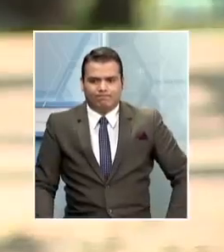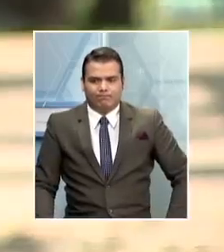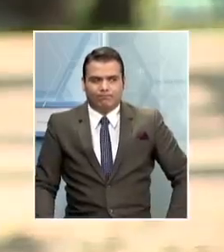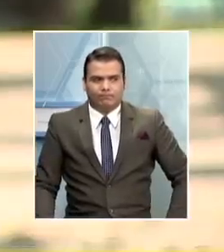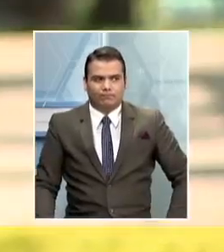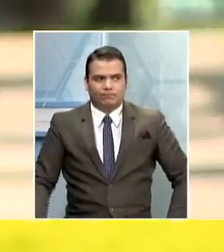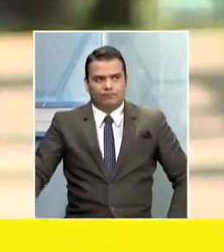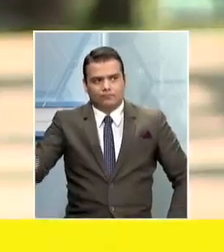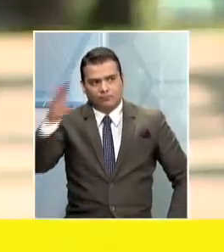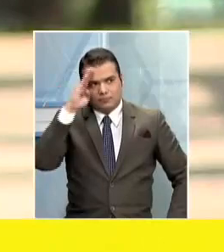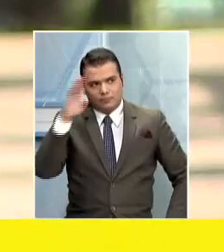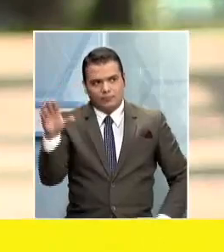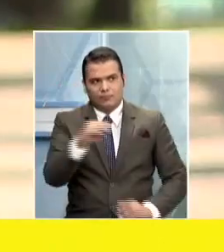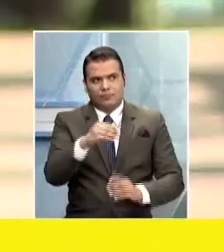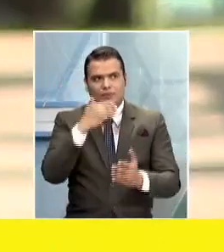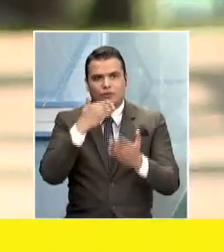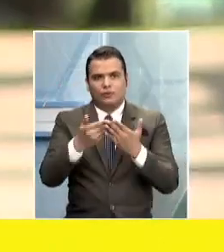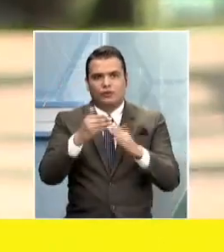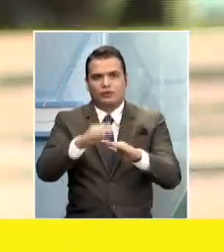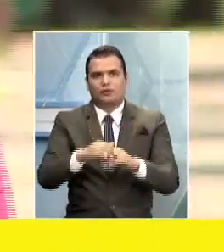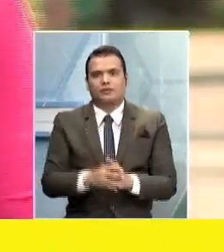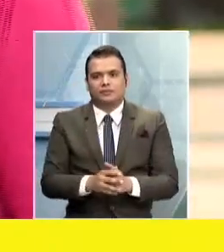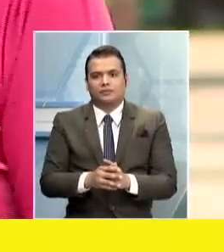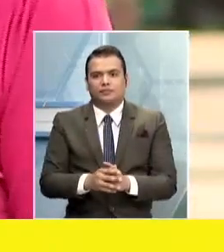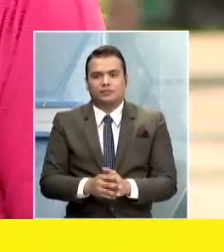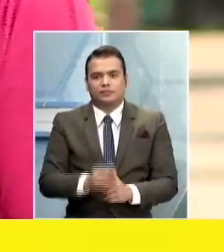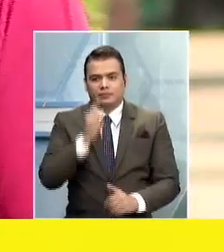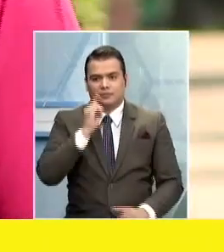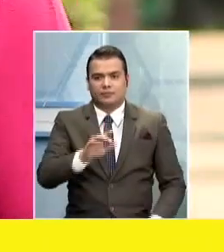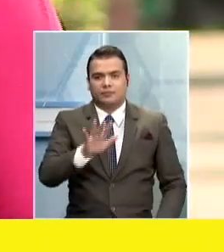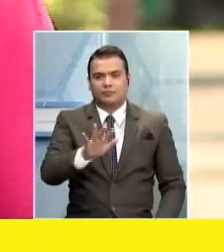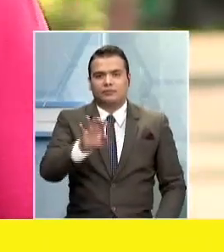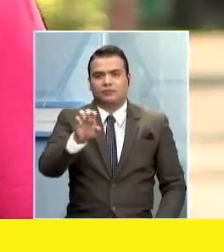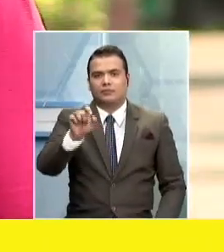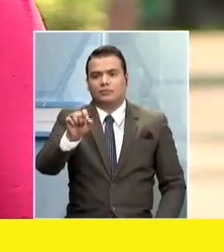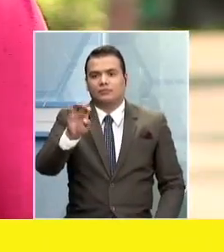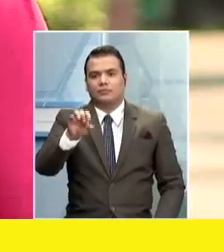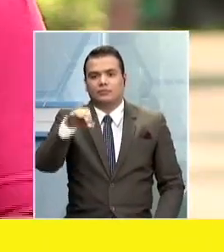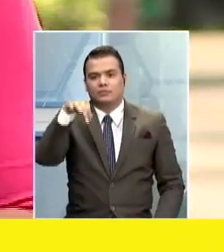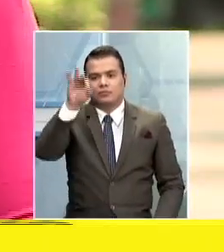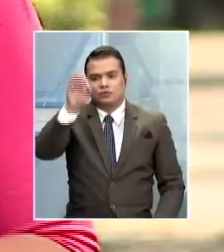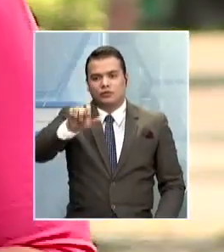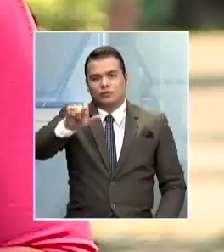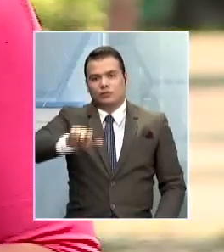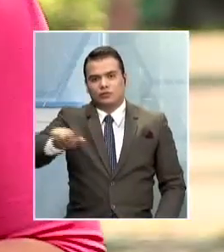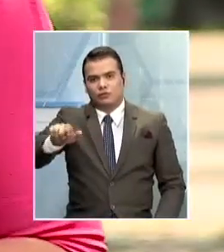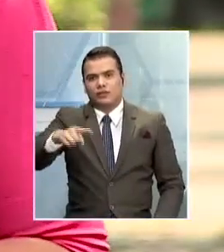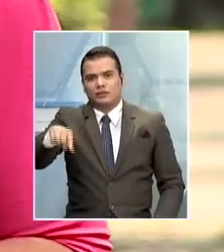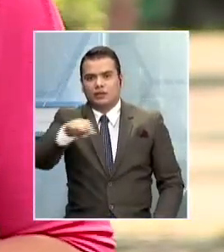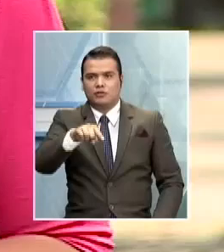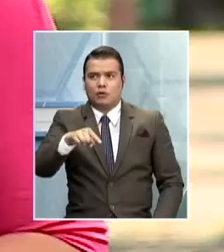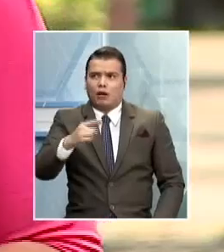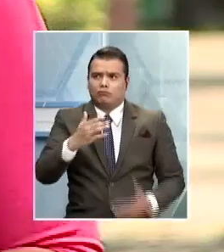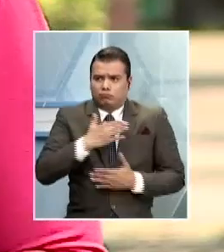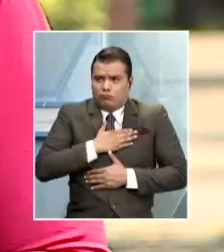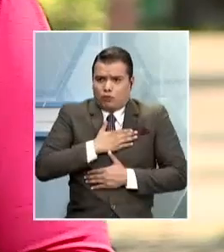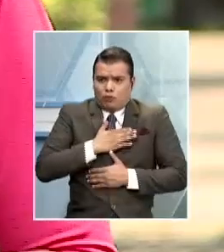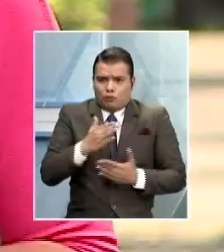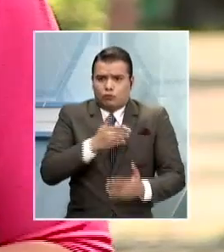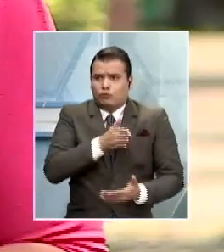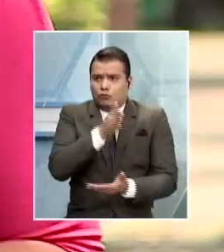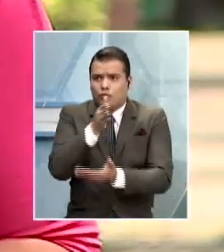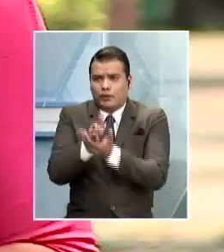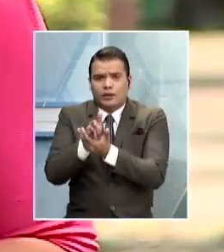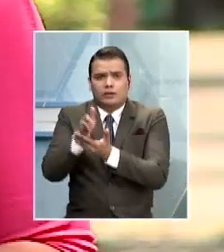Buenas tardes. Los resultados establecen que en general el 59,9% de los colombianos encuestados estaría dispuesto a vacunarse, mientras